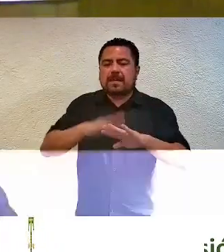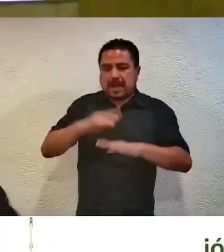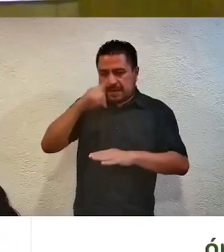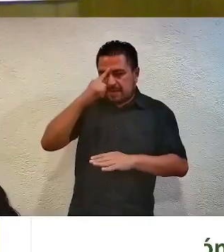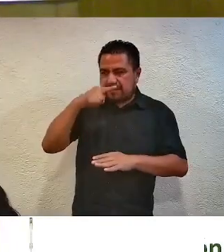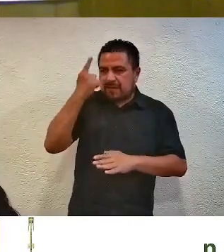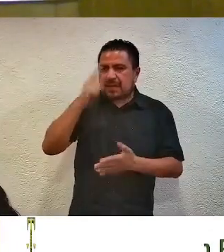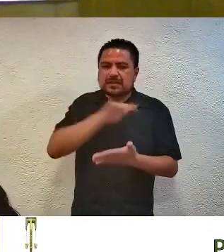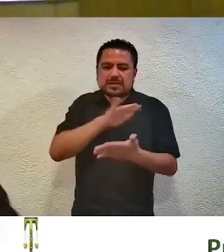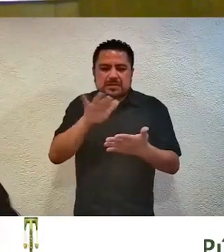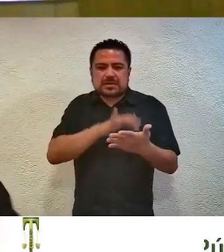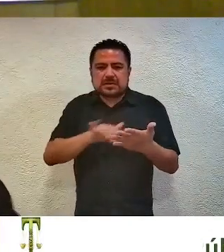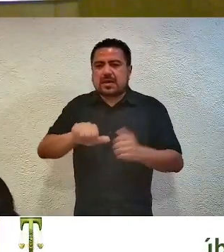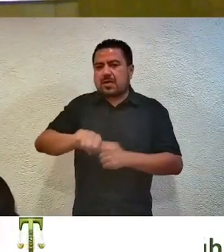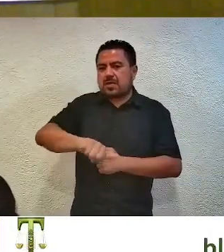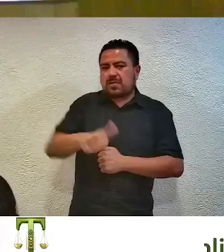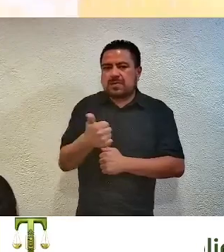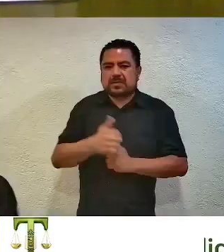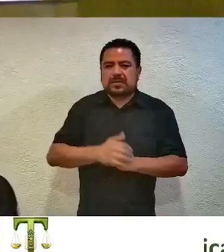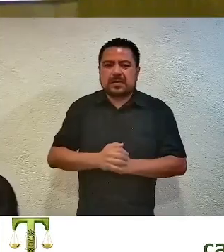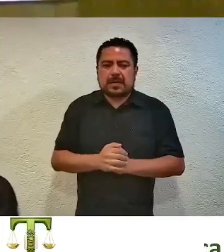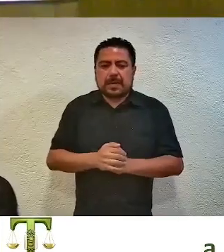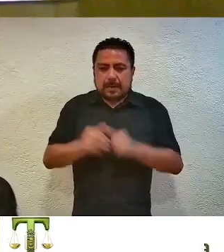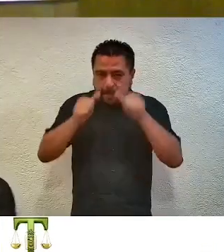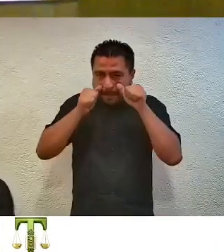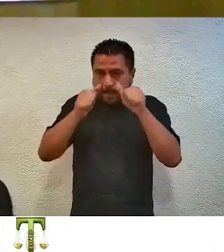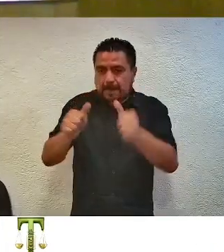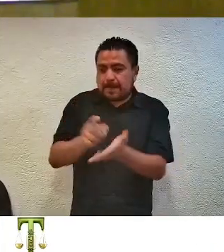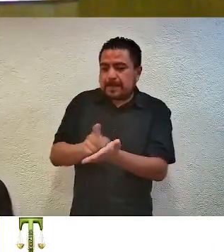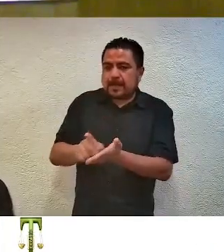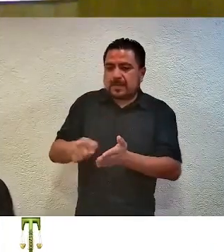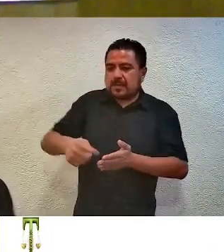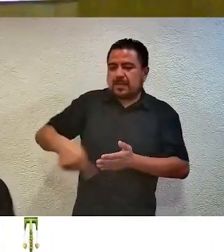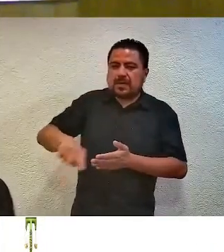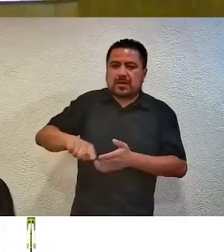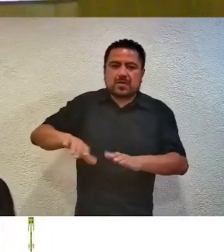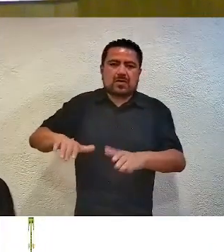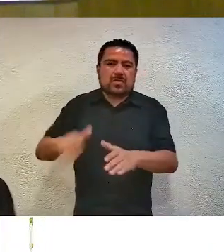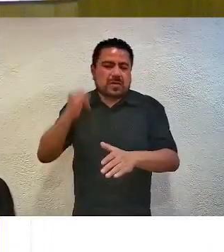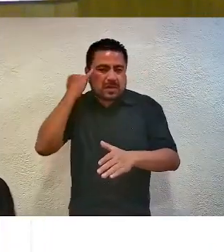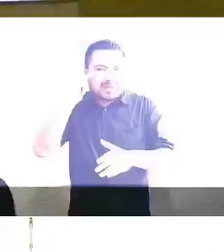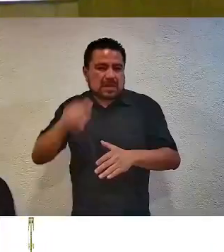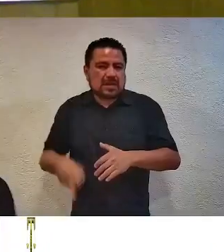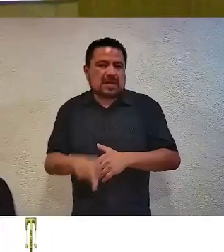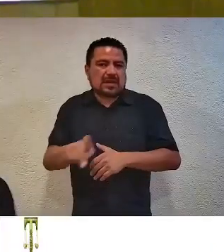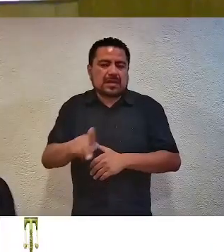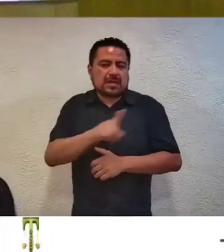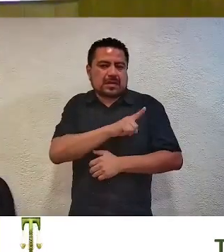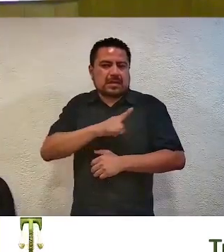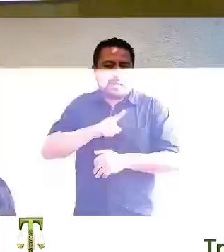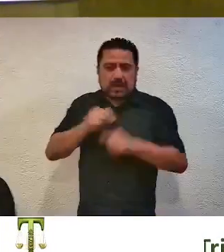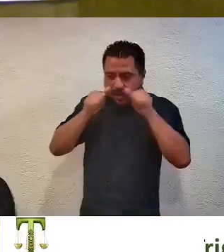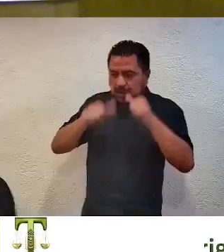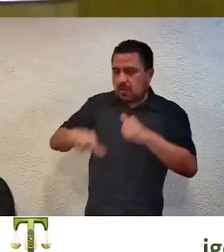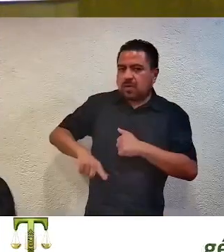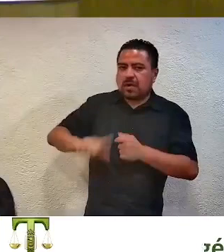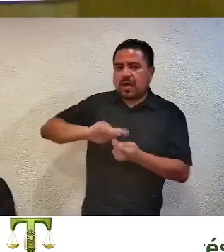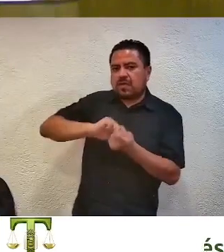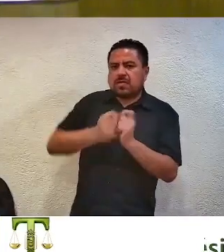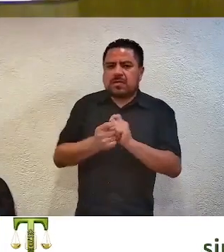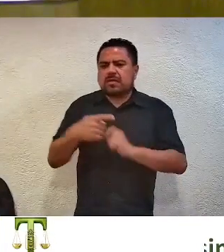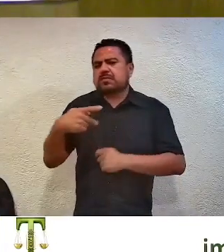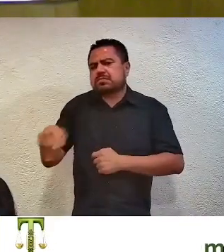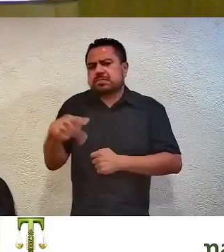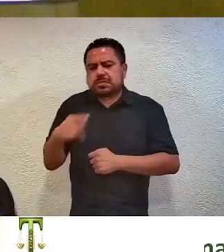acceso. 11. En atención al derecho que tienen los pueblos y comunidades indígenas de que el Estado les asista para traducir en su idioma